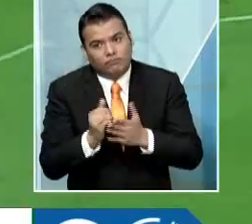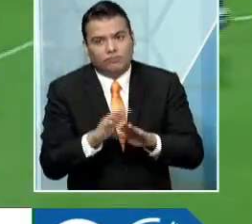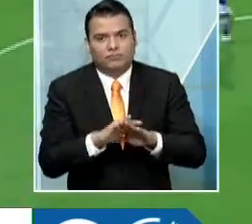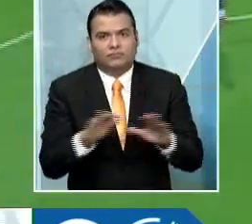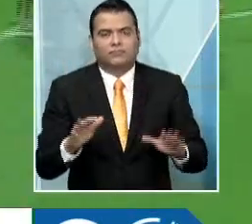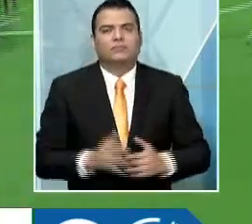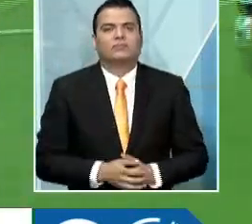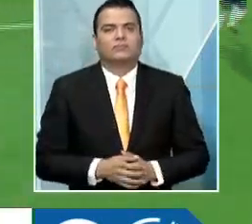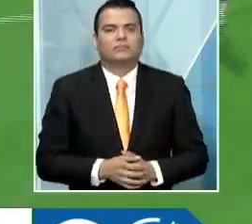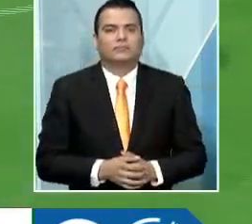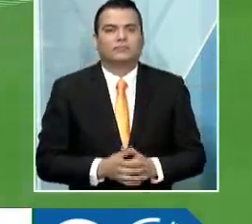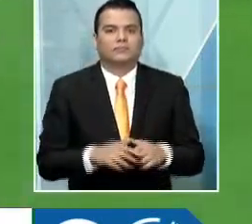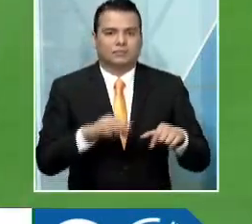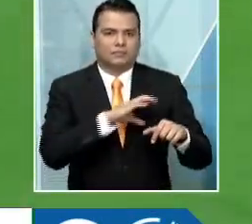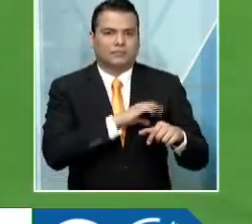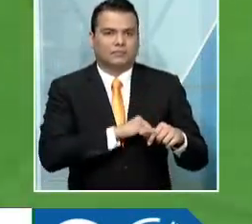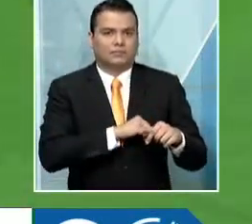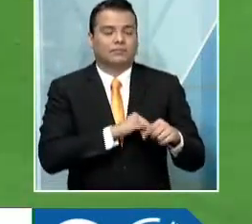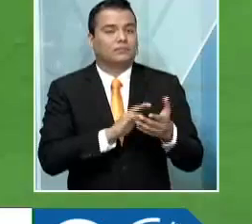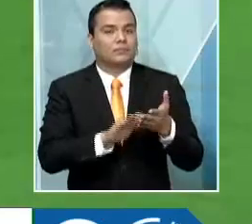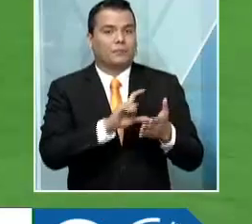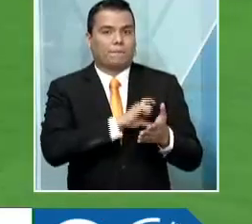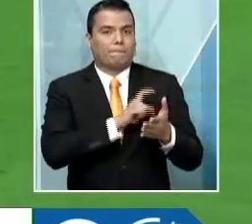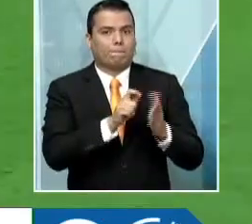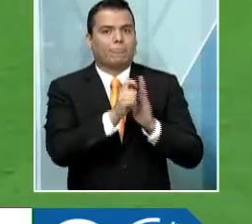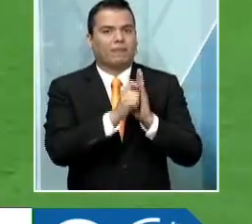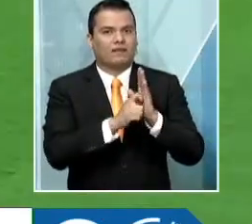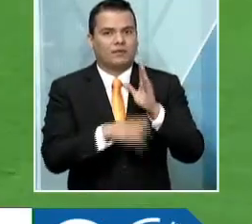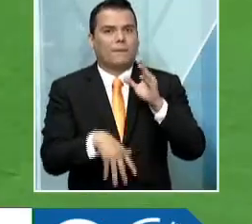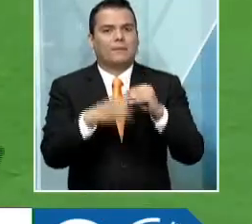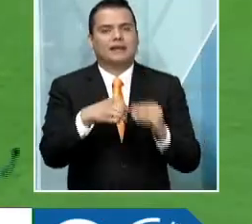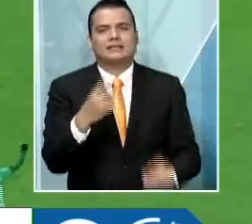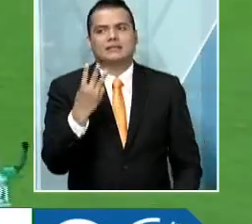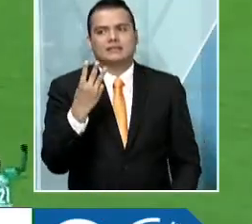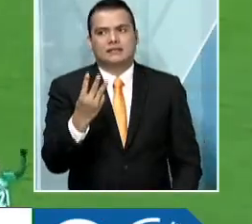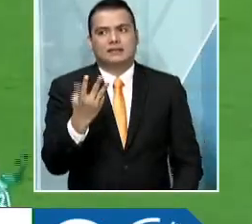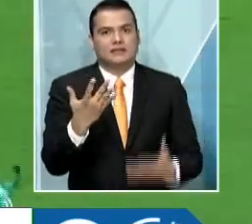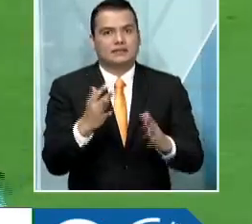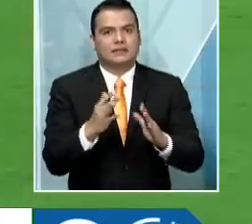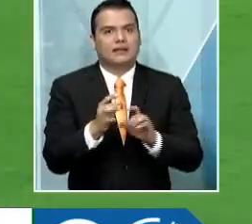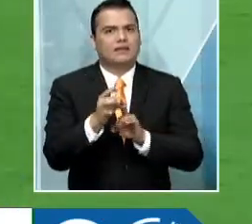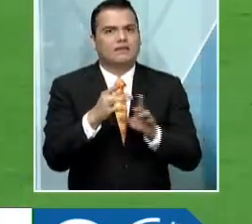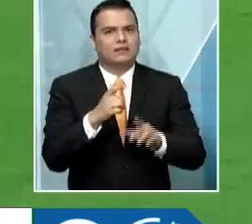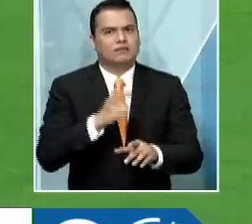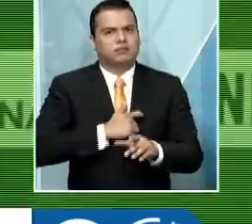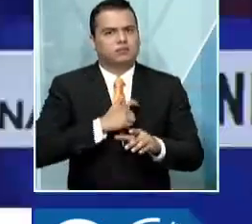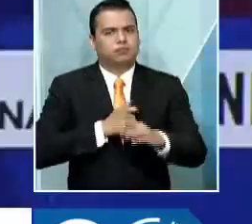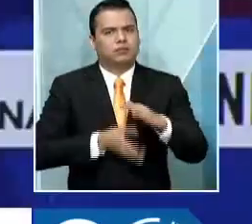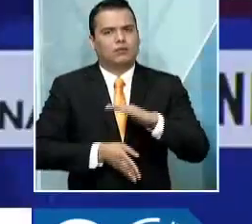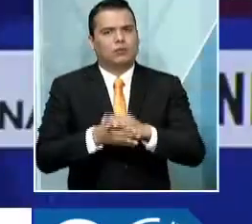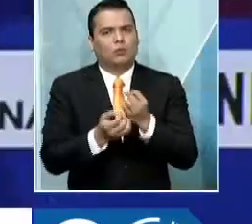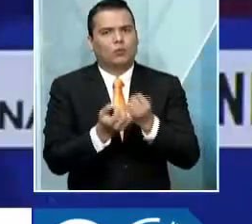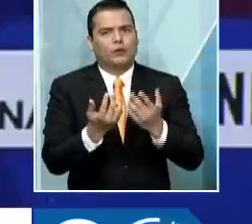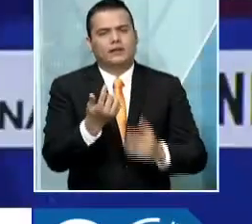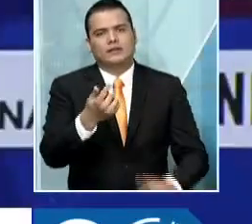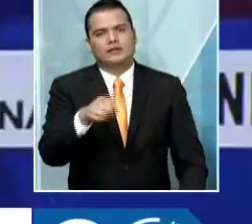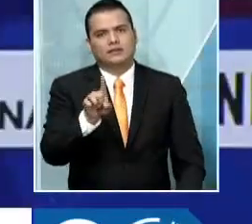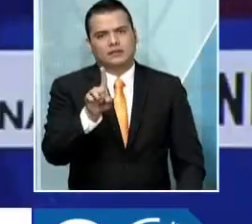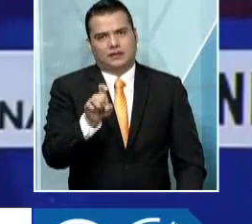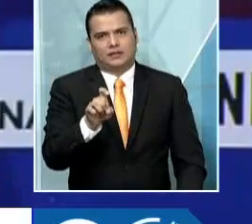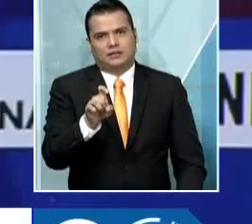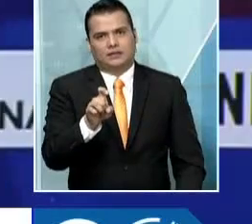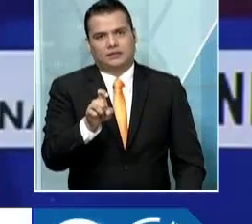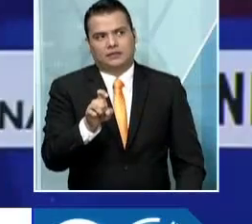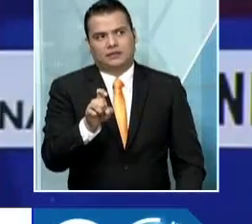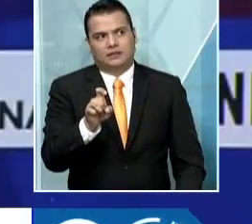Con el técnico Arias, Cali sumó 3 triunfos en serie en la Suramericana y 16 fechas de invicto en la liga. Y el orgullo